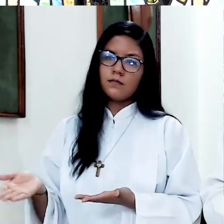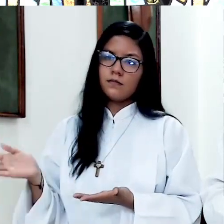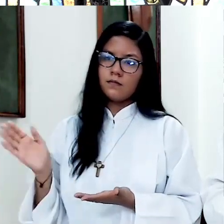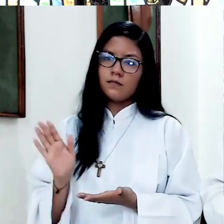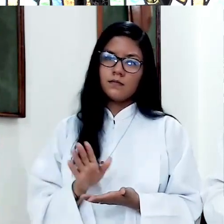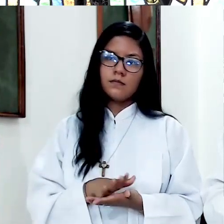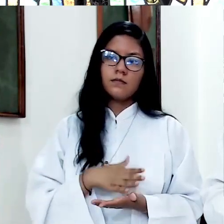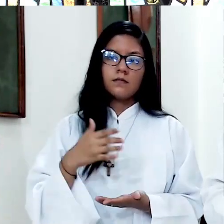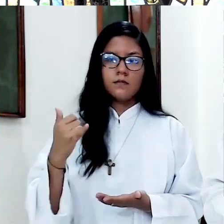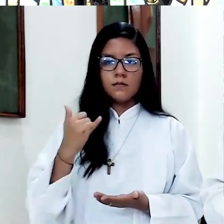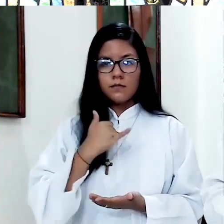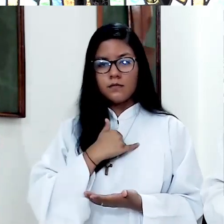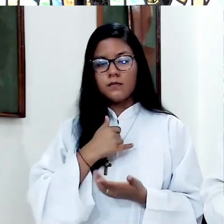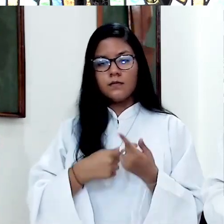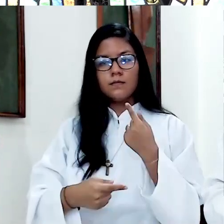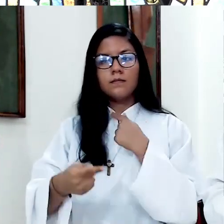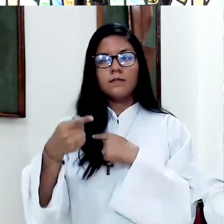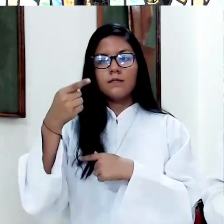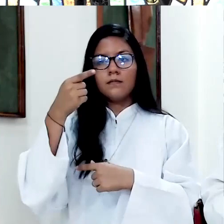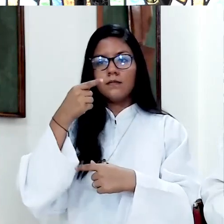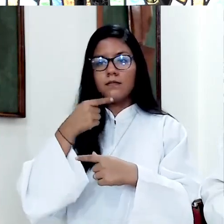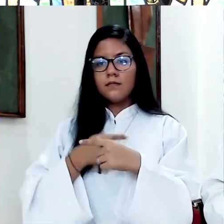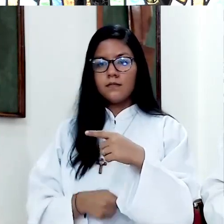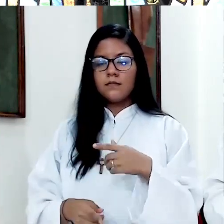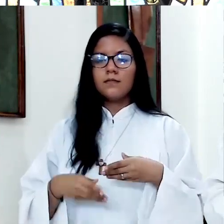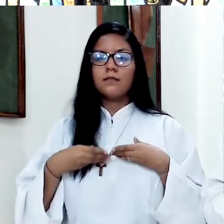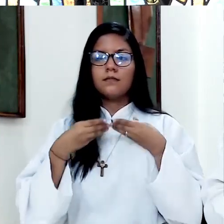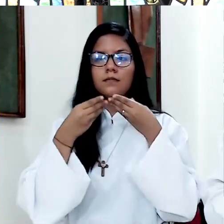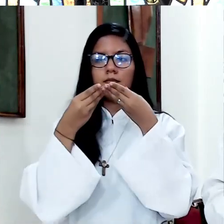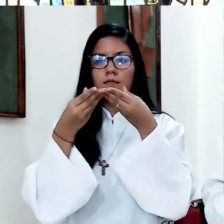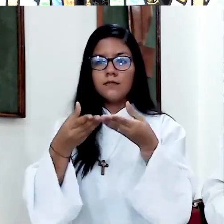vengo a traerte vida.